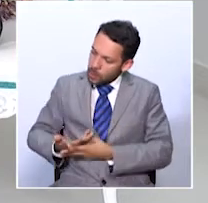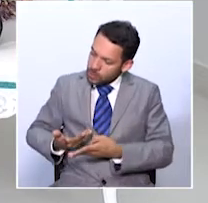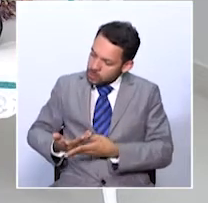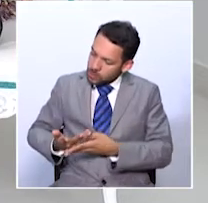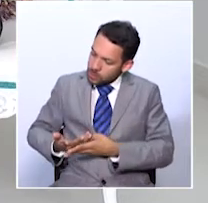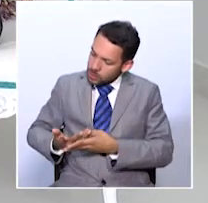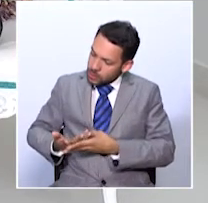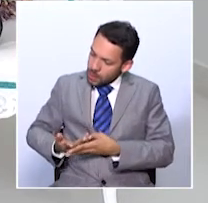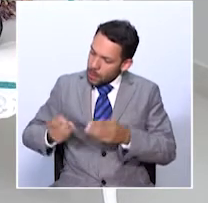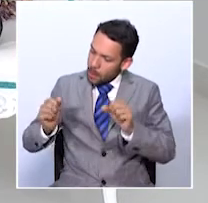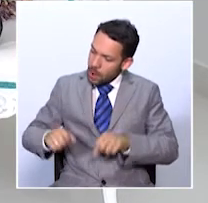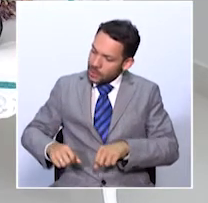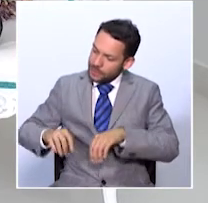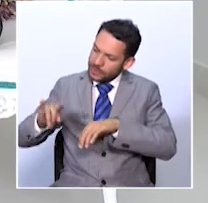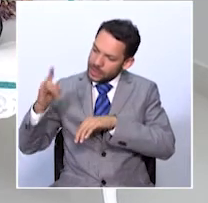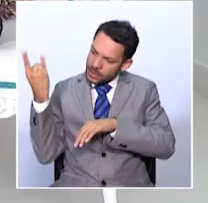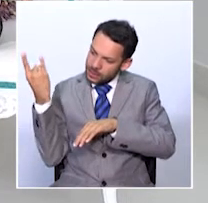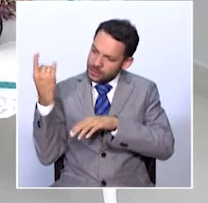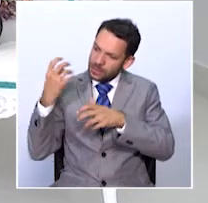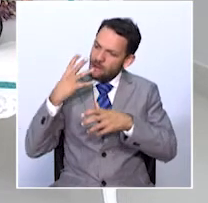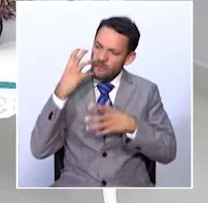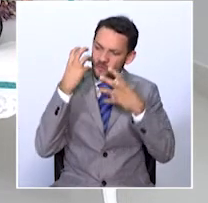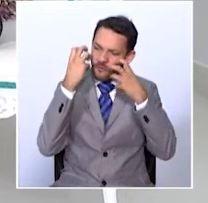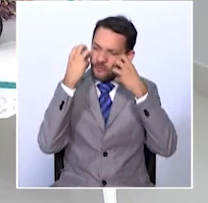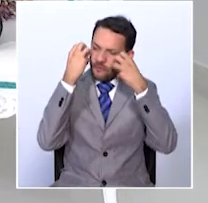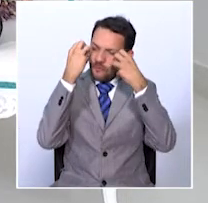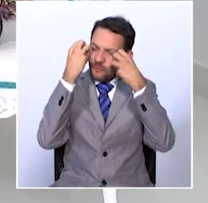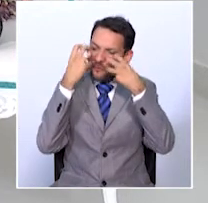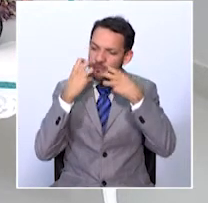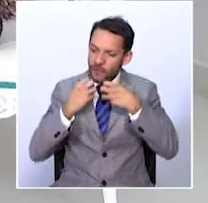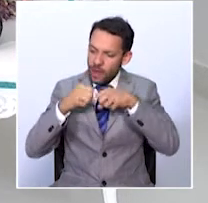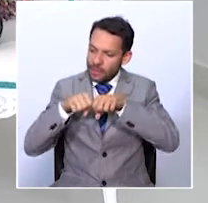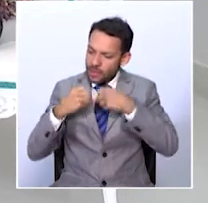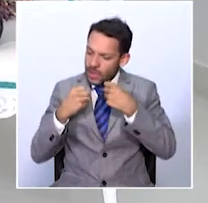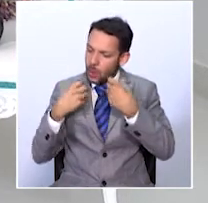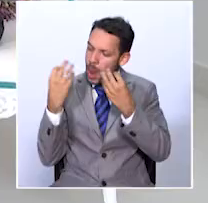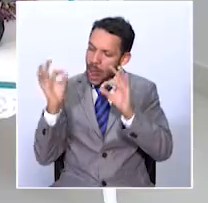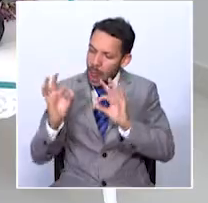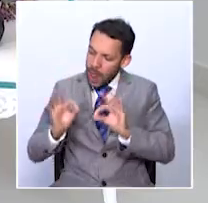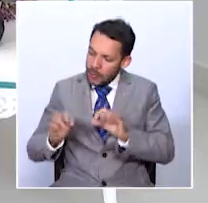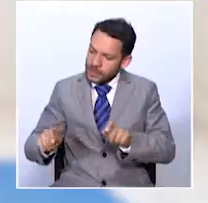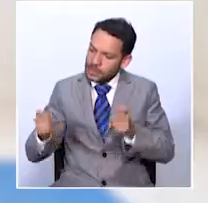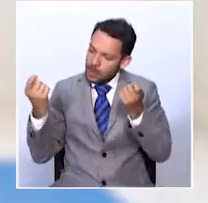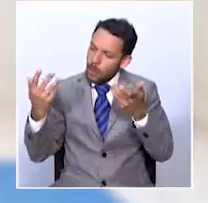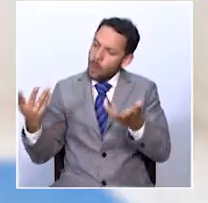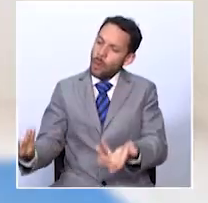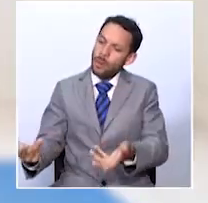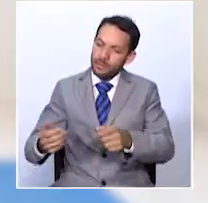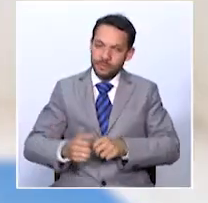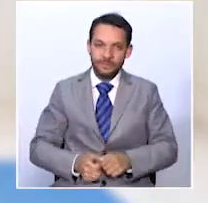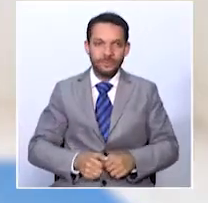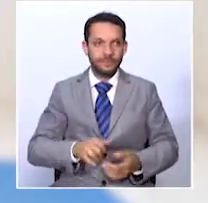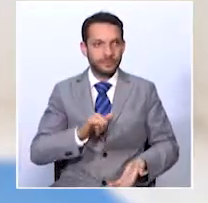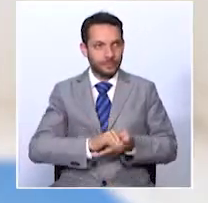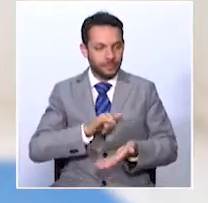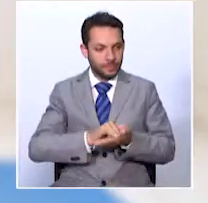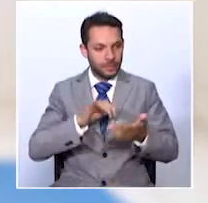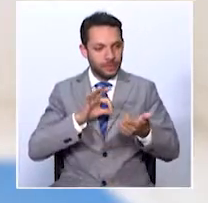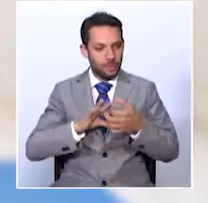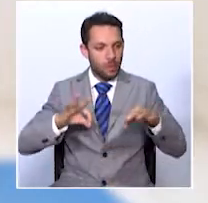que puedan disminuir, digámoslo así, la pérdida natural de ese colágeno? Bueno, recordemos pues que el ejercicio es